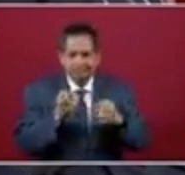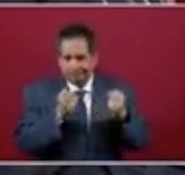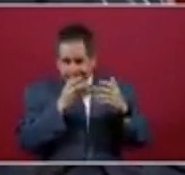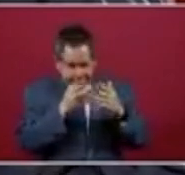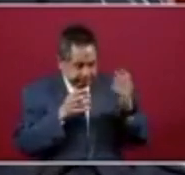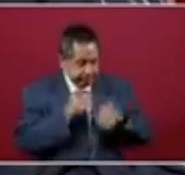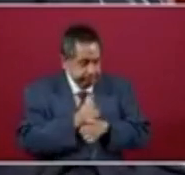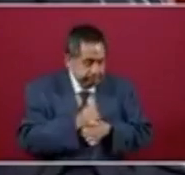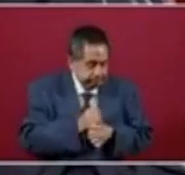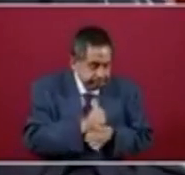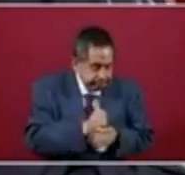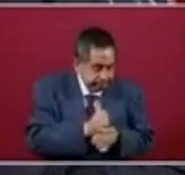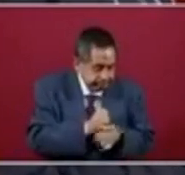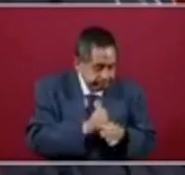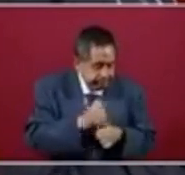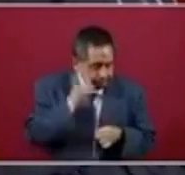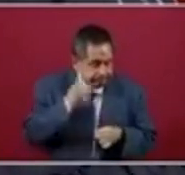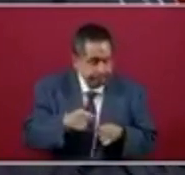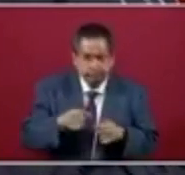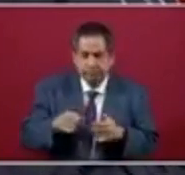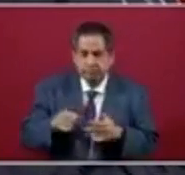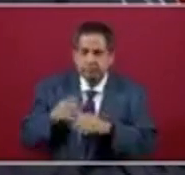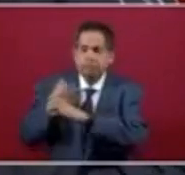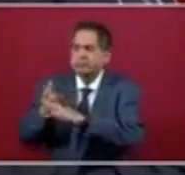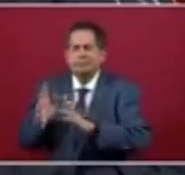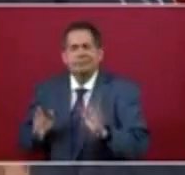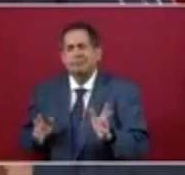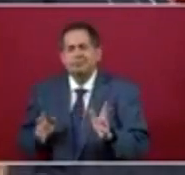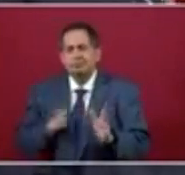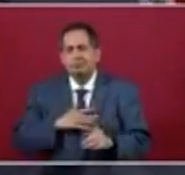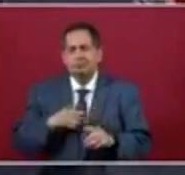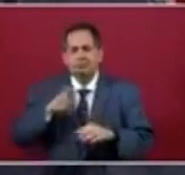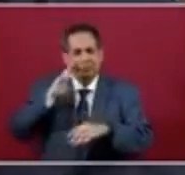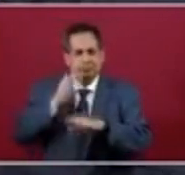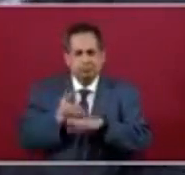a investigar, porque creo que no es el papel.